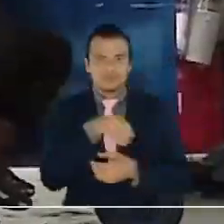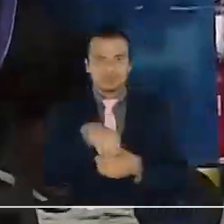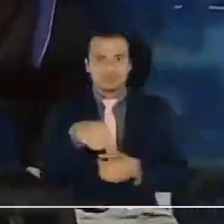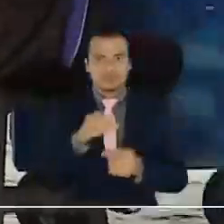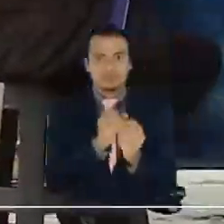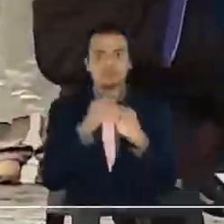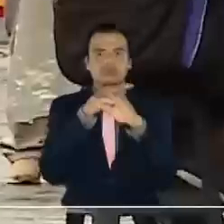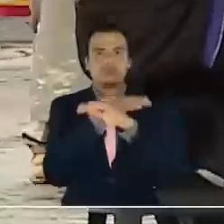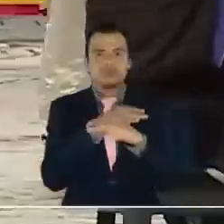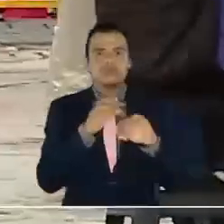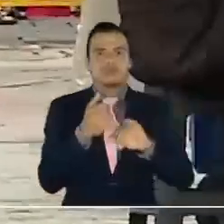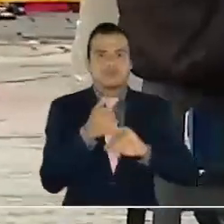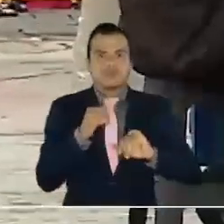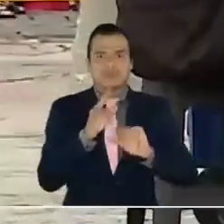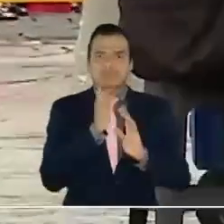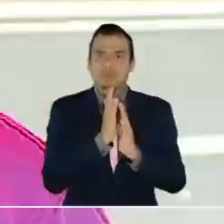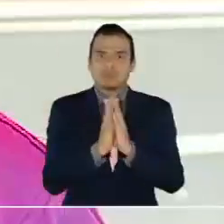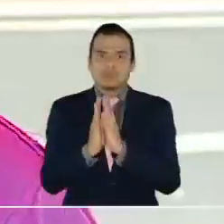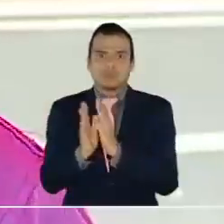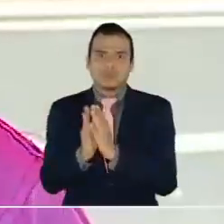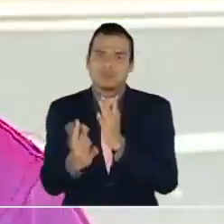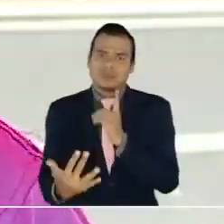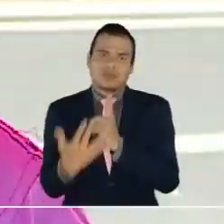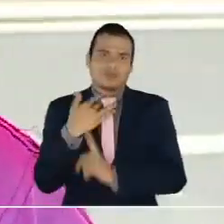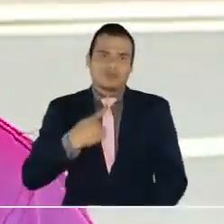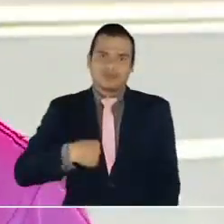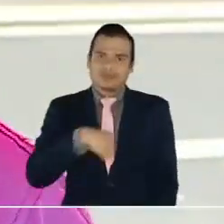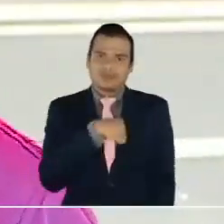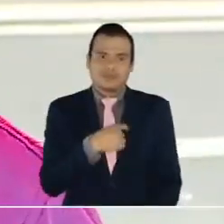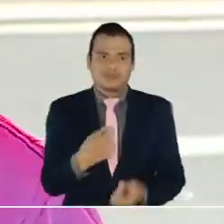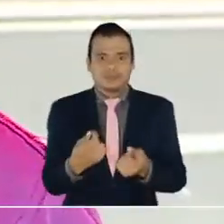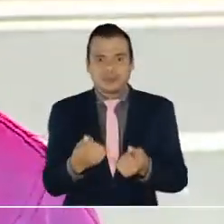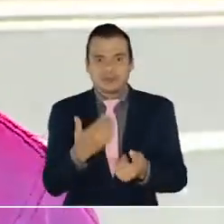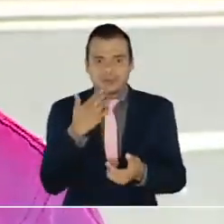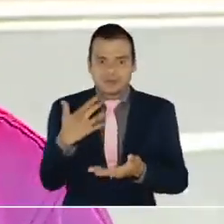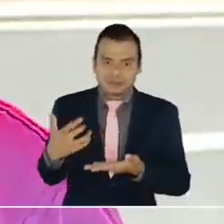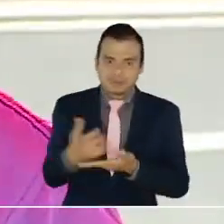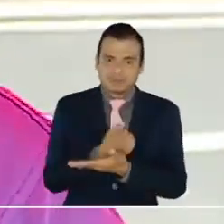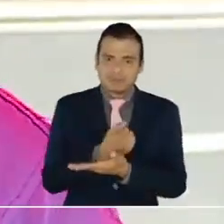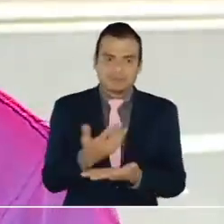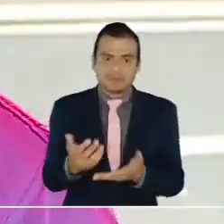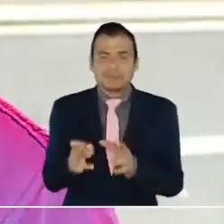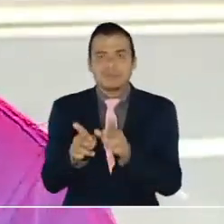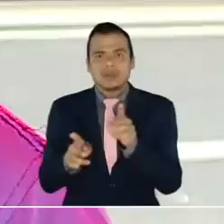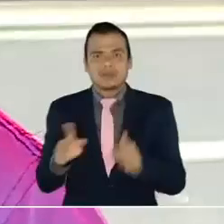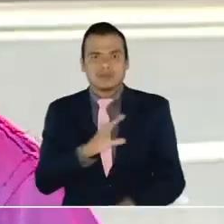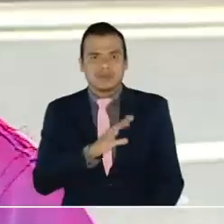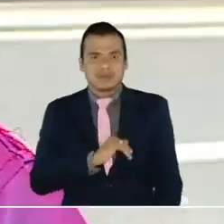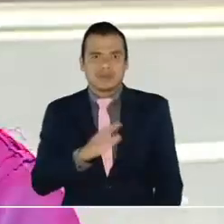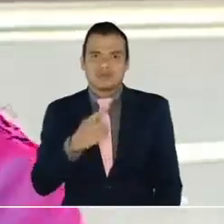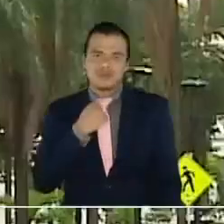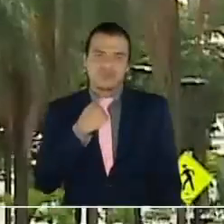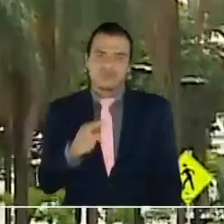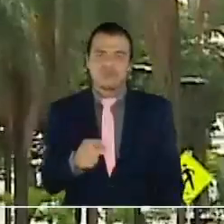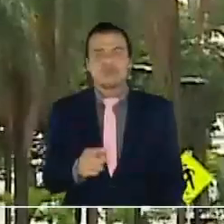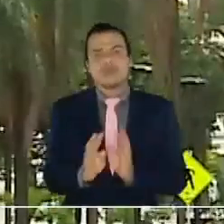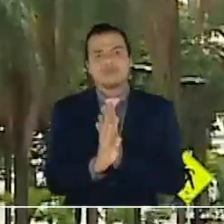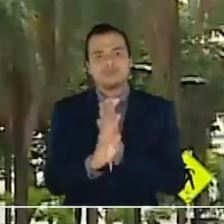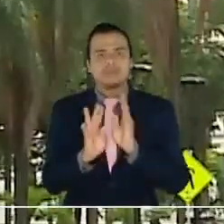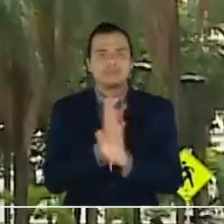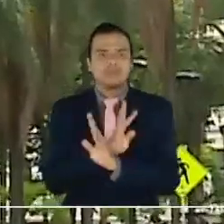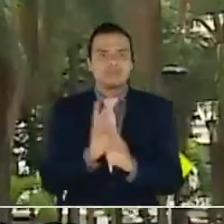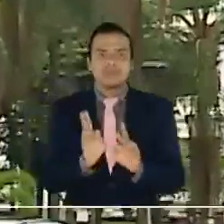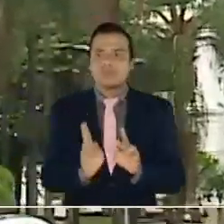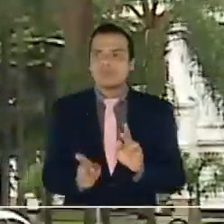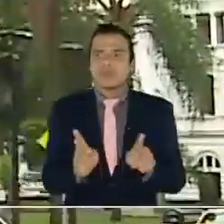consideran que es una medida que afectará sus ingresos. Los caleños somos perezosos. A caminar, la gente quiere ahí todo ahí, porque uno les da la dirección y la